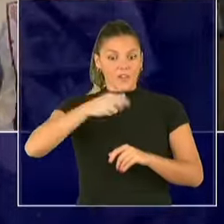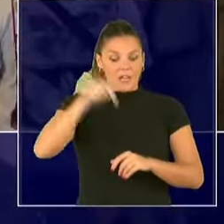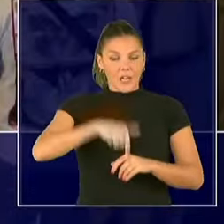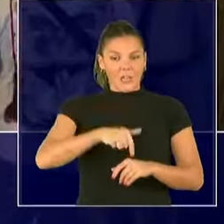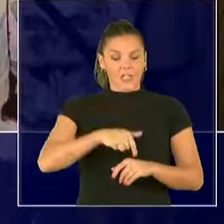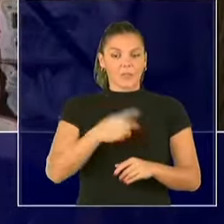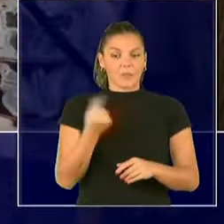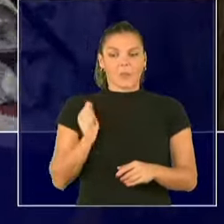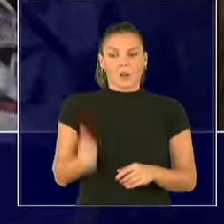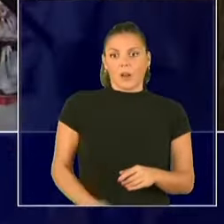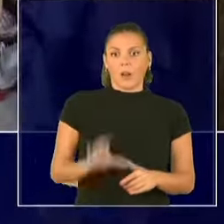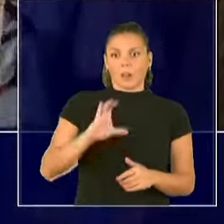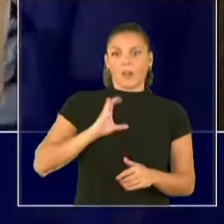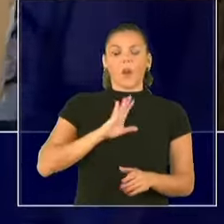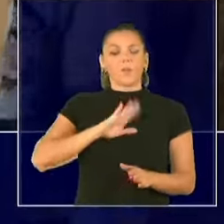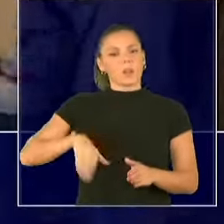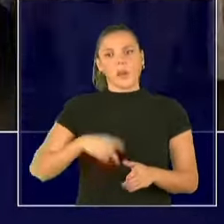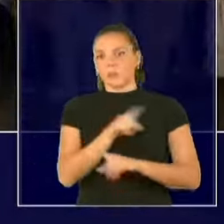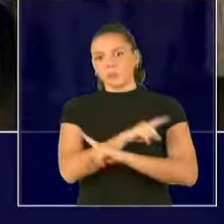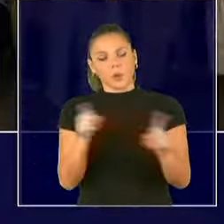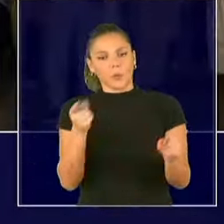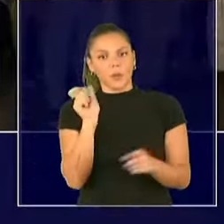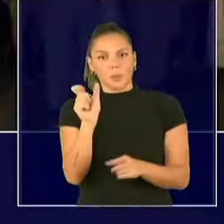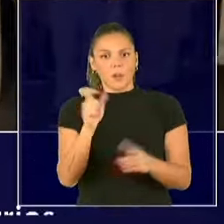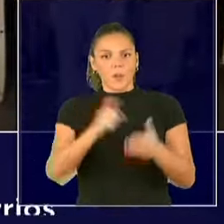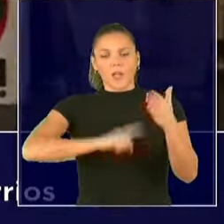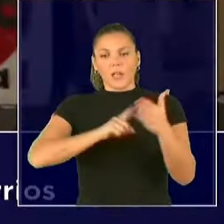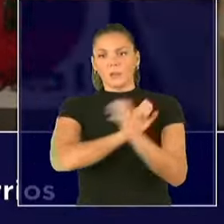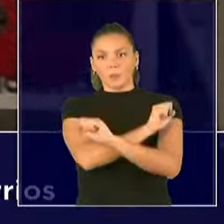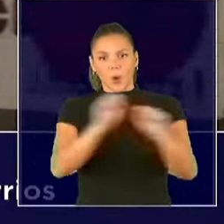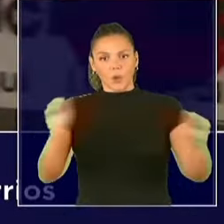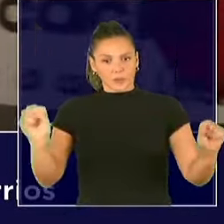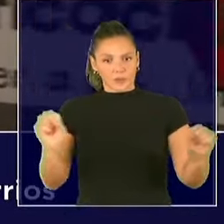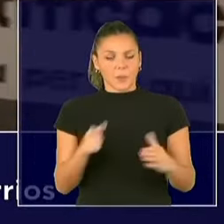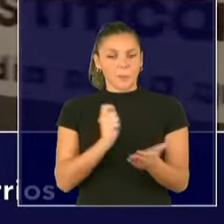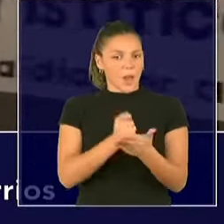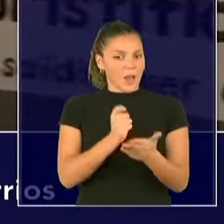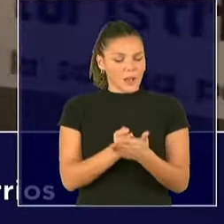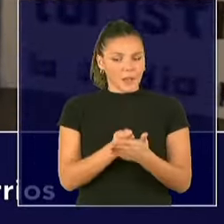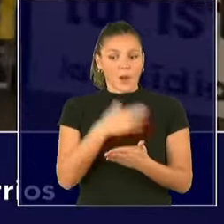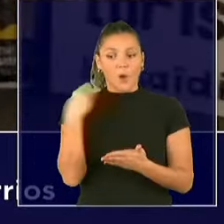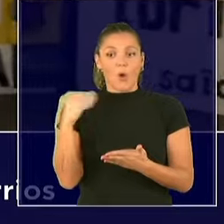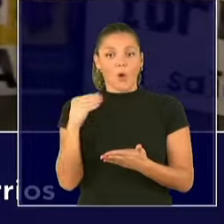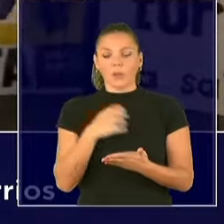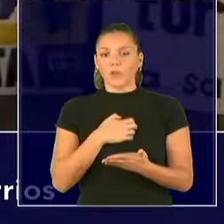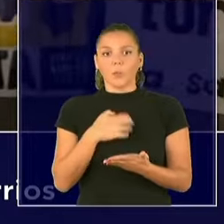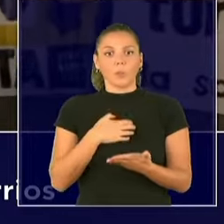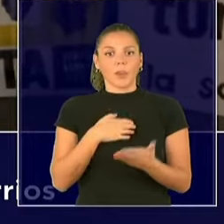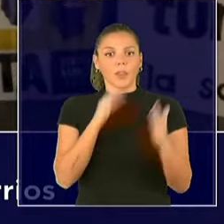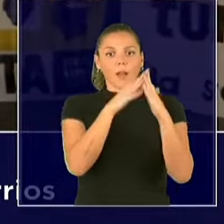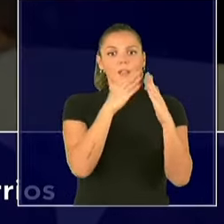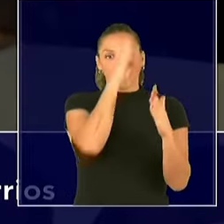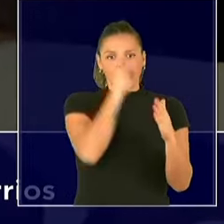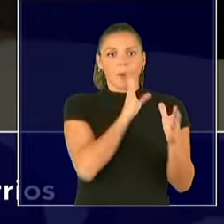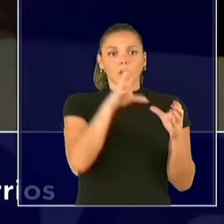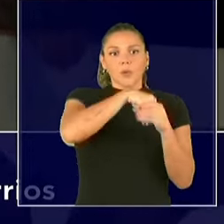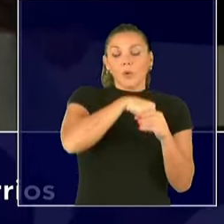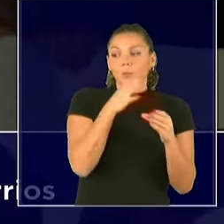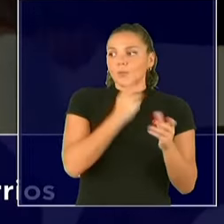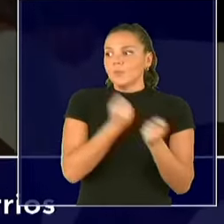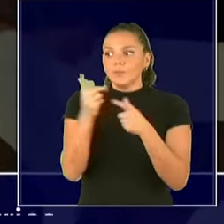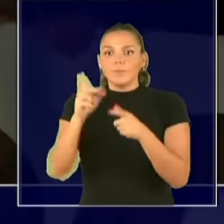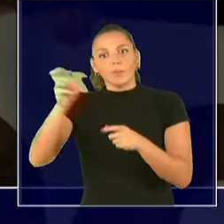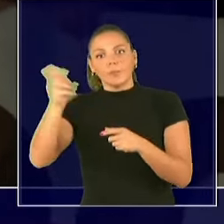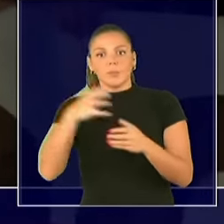El alquiler. Argumentan que los jóvenes no pueden emanciparse y que personas más mayores tienen que abandonar las casas en las que han vivido toda la